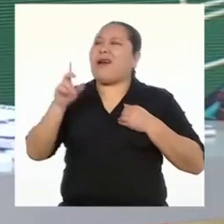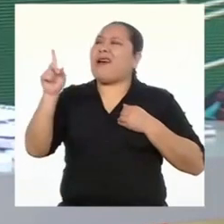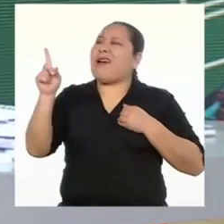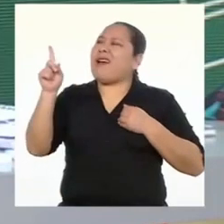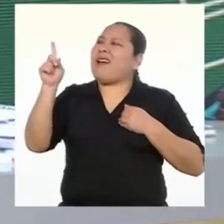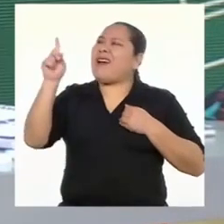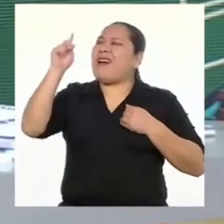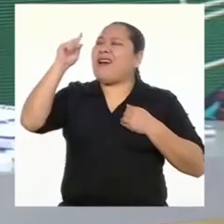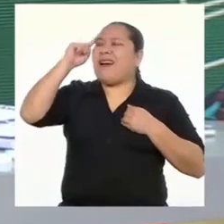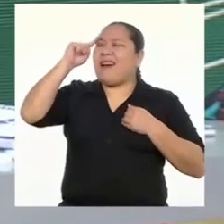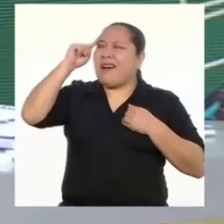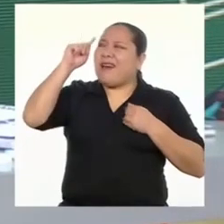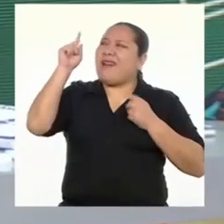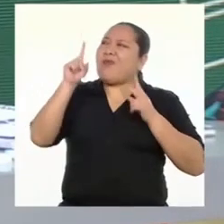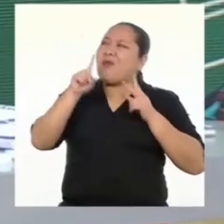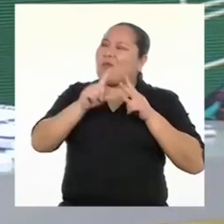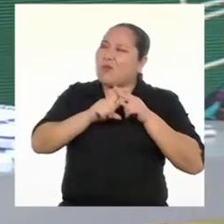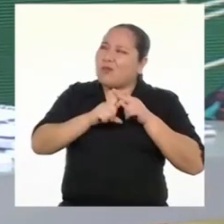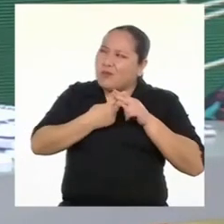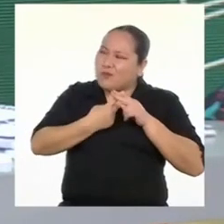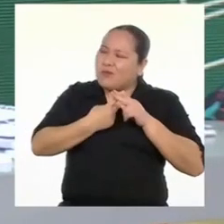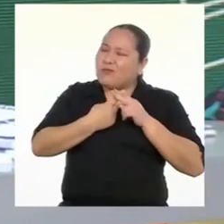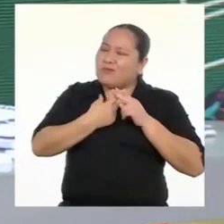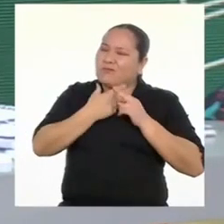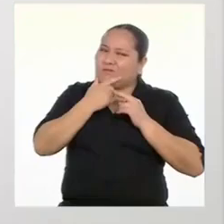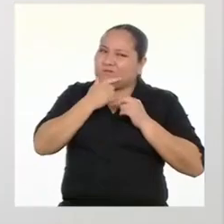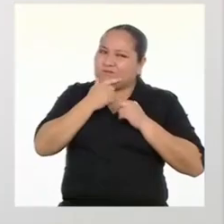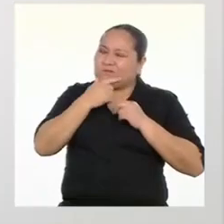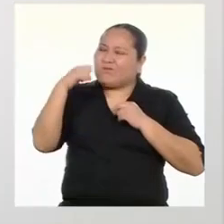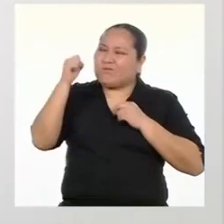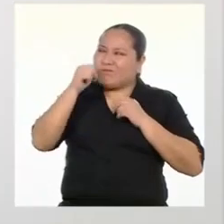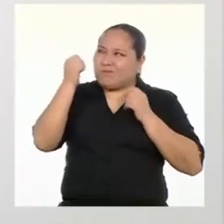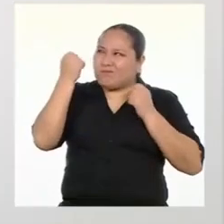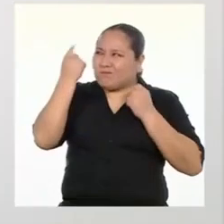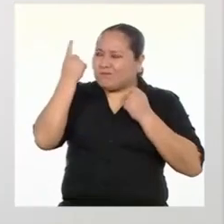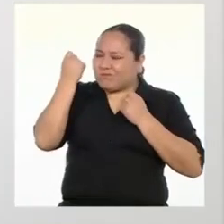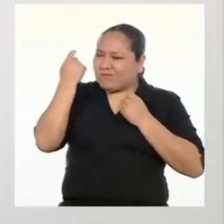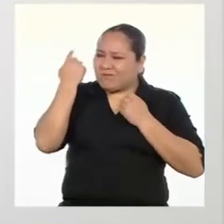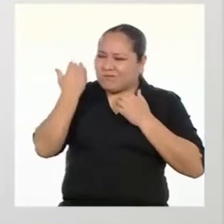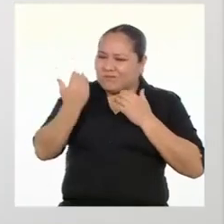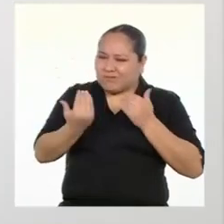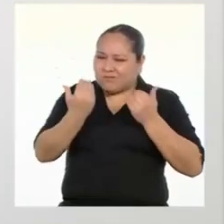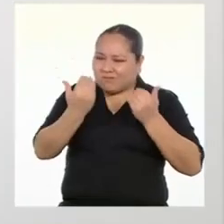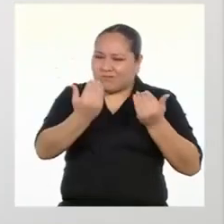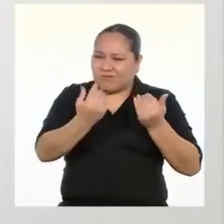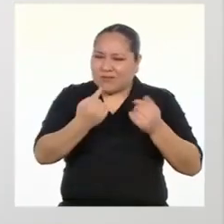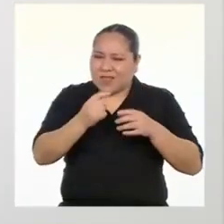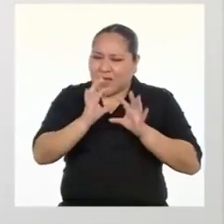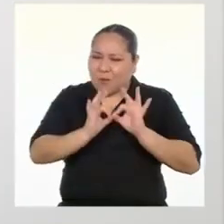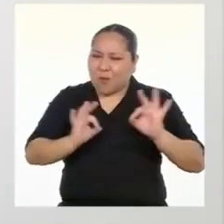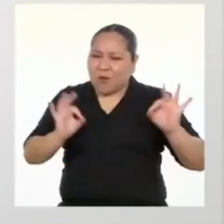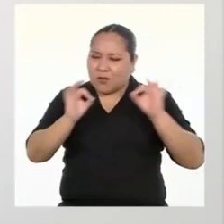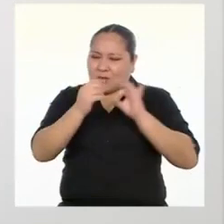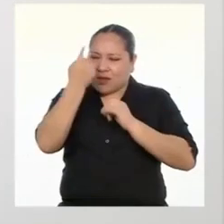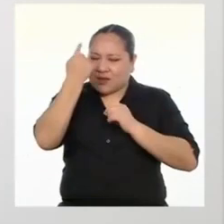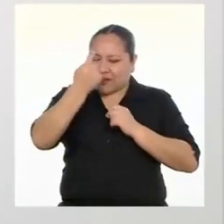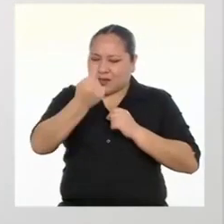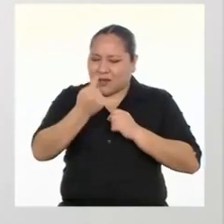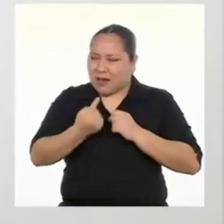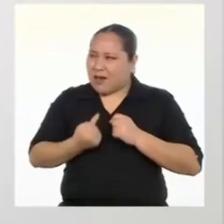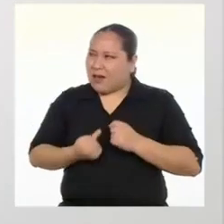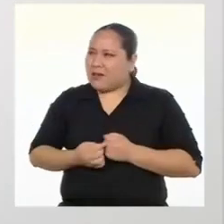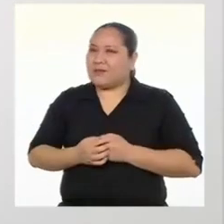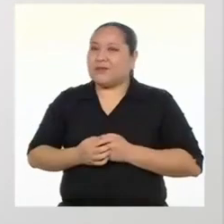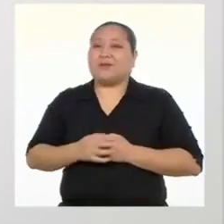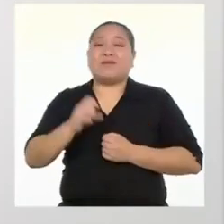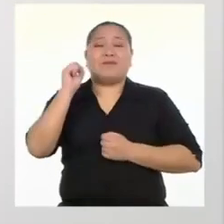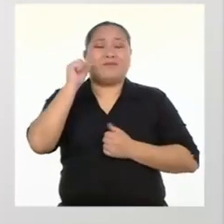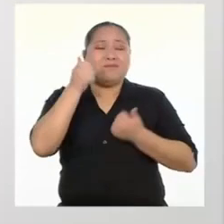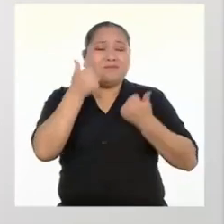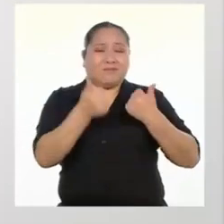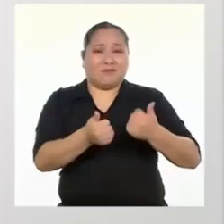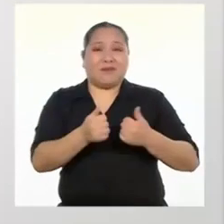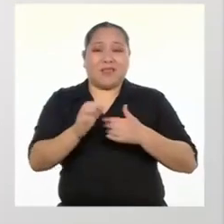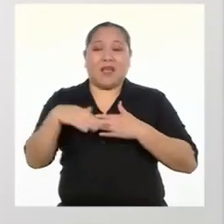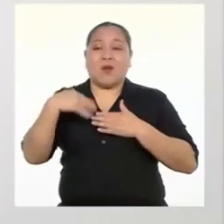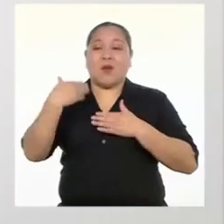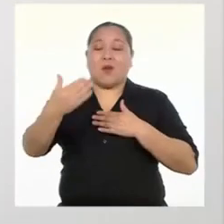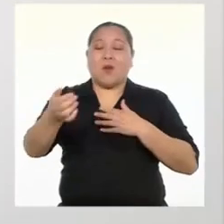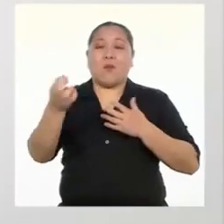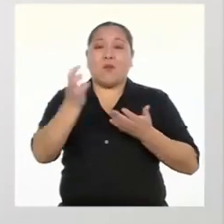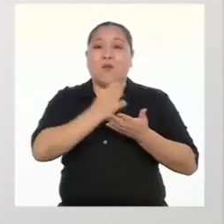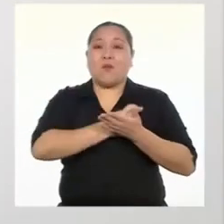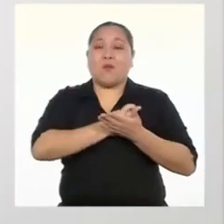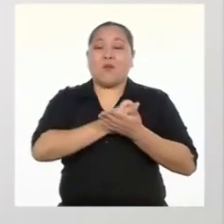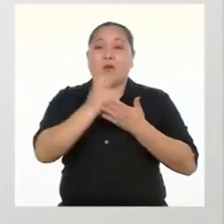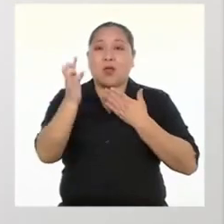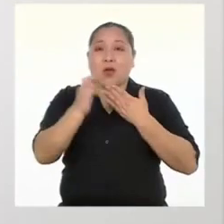entender mejor la importancia de estos sistemas, profesora. ¡Qué bueno oír eso! En el resto del programa vamos a profundizar